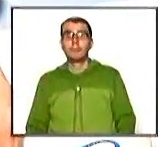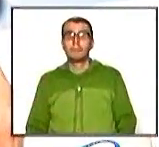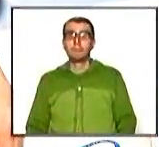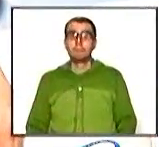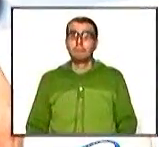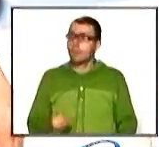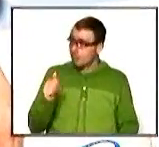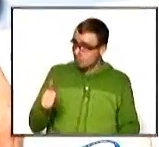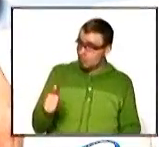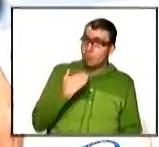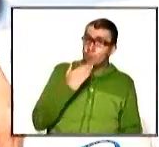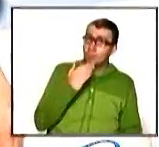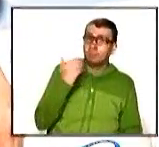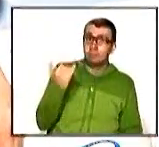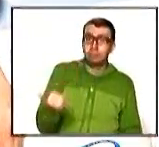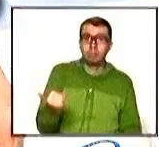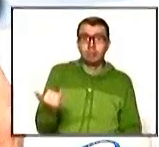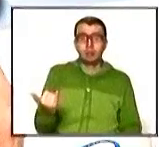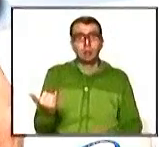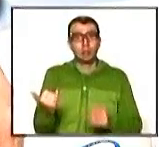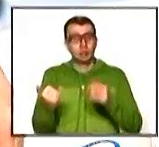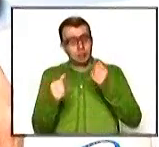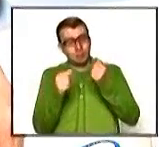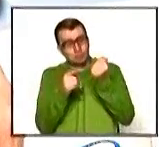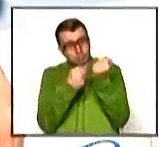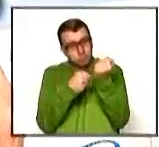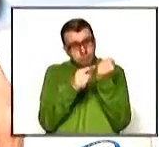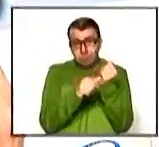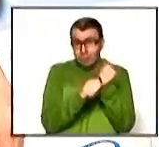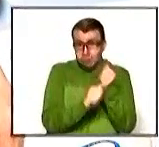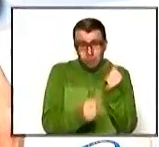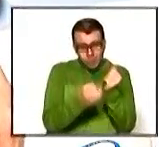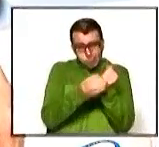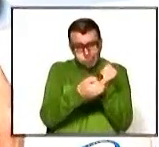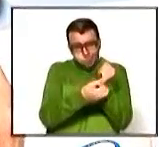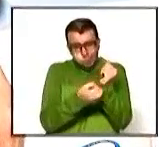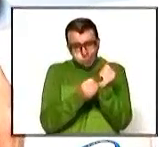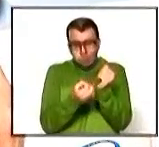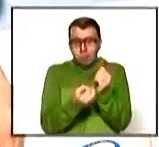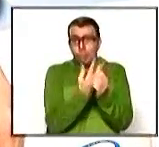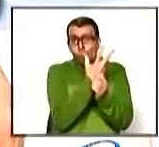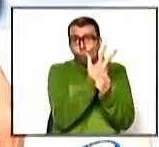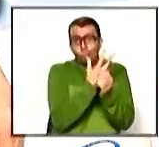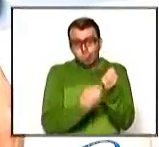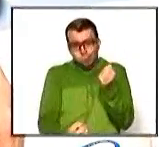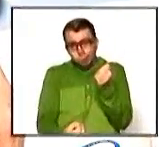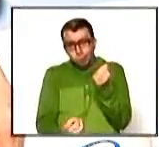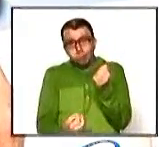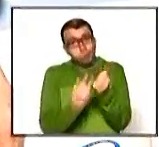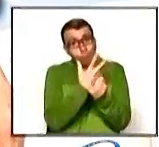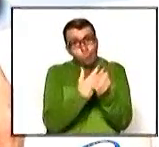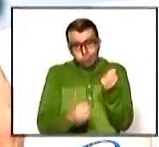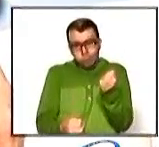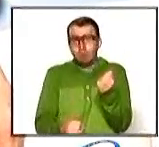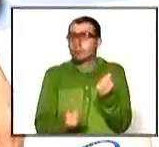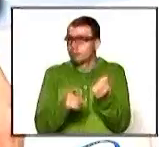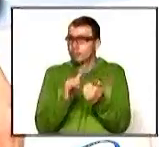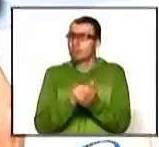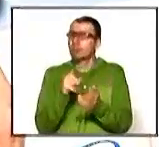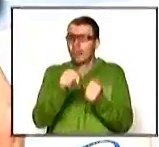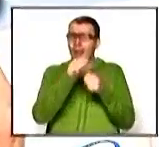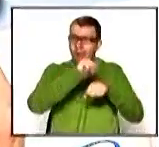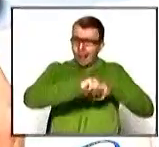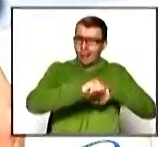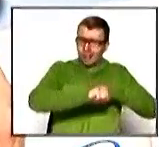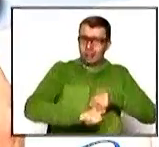salen y se las introducen, el tratamiento es quirúrgico. Hágala operar. Hay un producto que se llama gel de